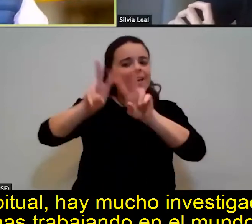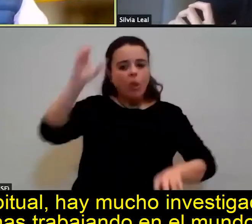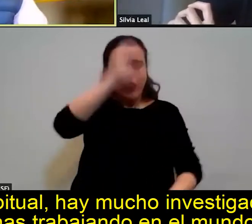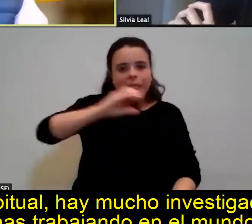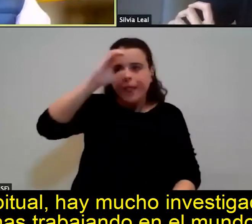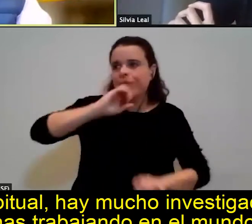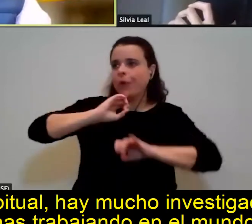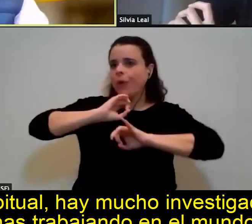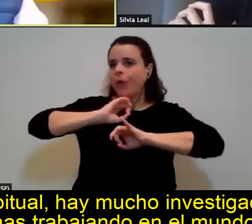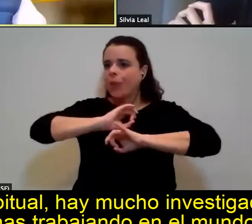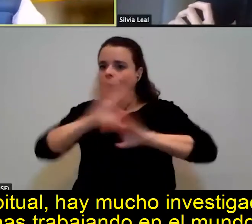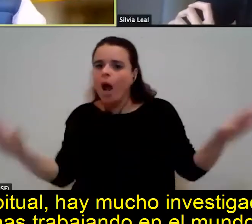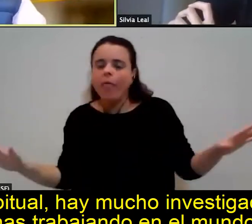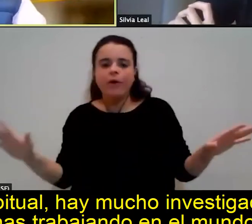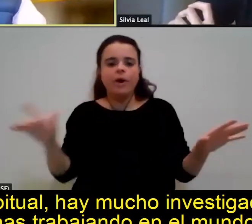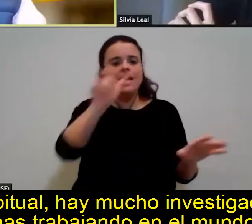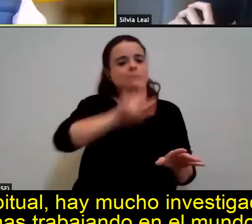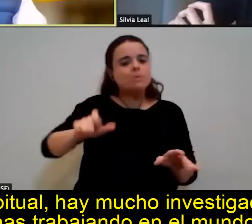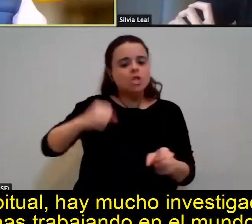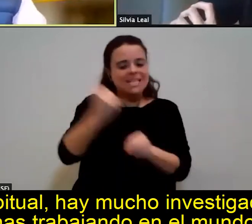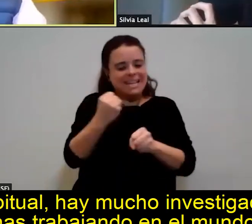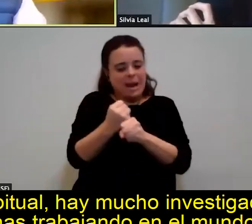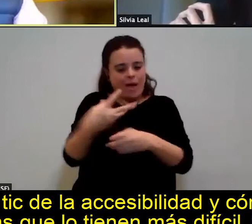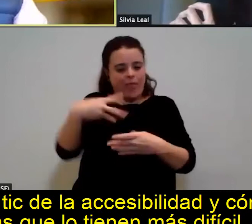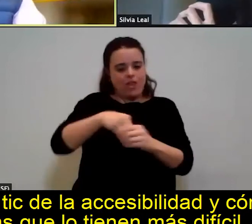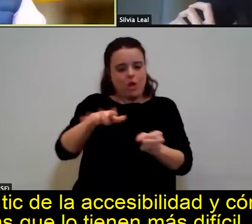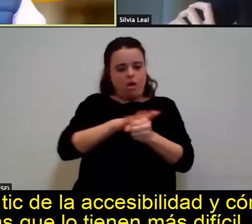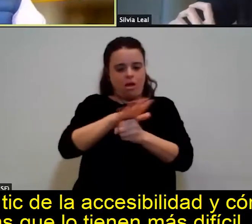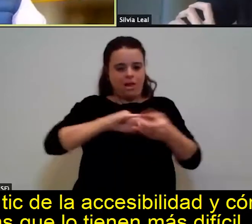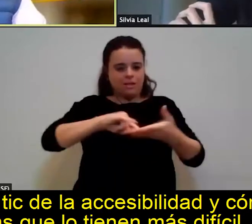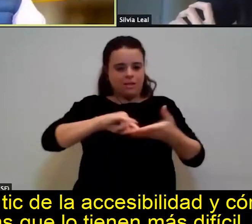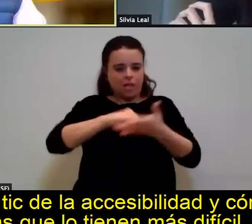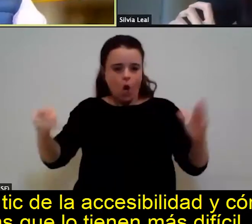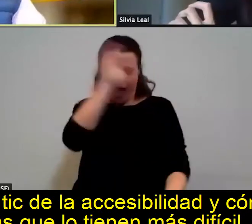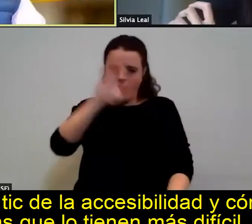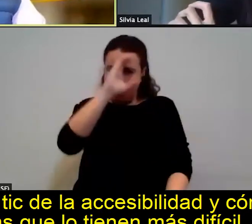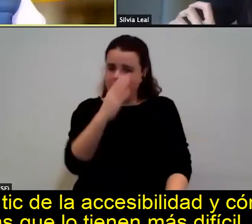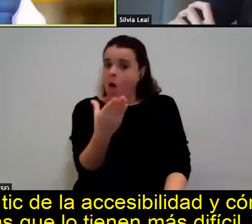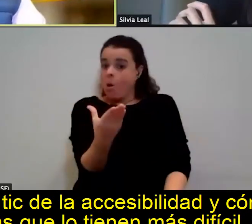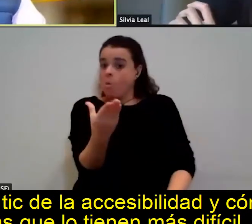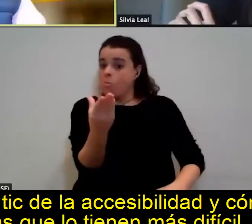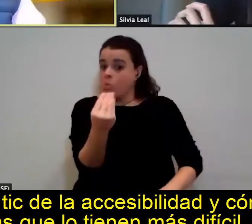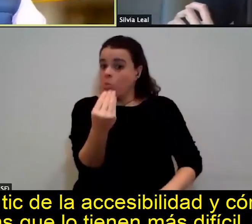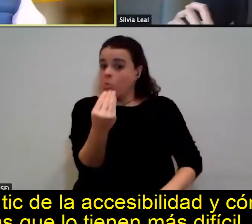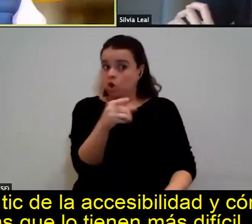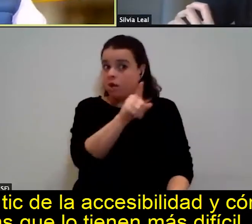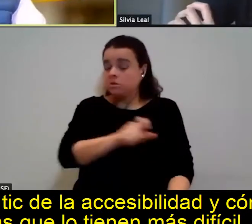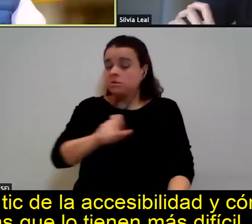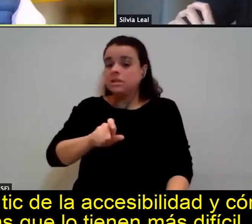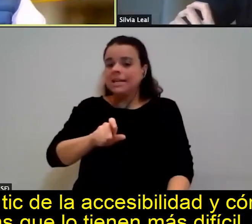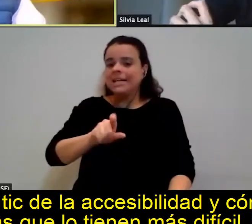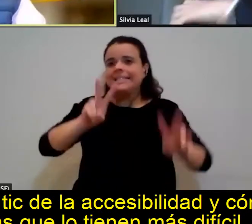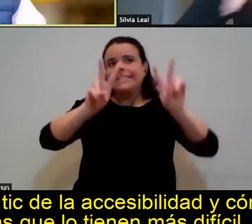divulgadores, personas que están trabajando en el mundo de la tecnología, en el mundo de la ciencia, que el tic de la accesibilidad, el tic